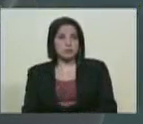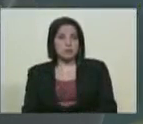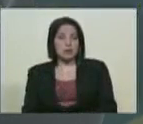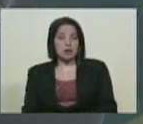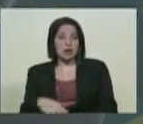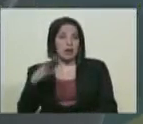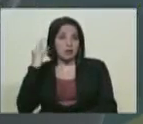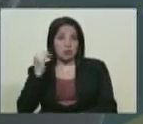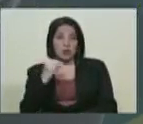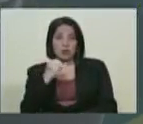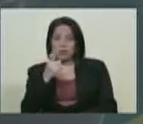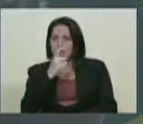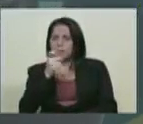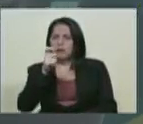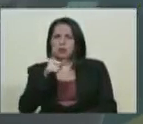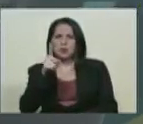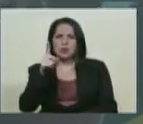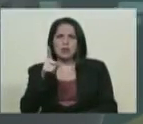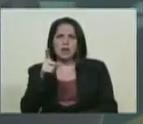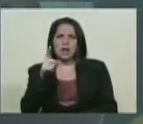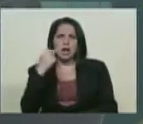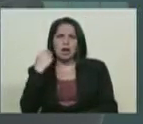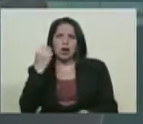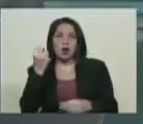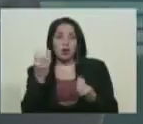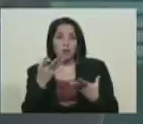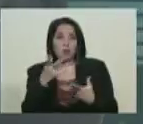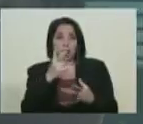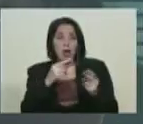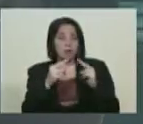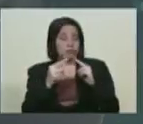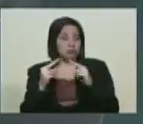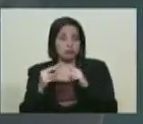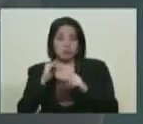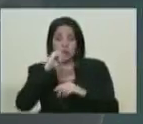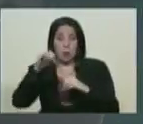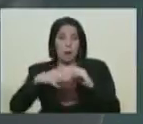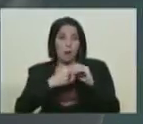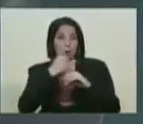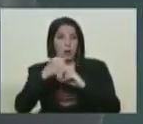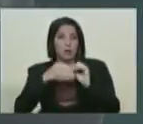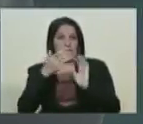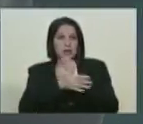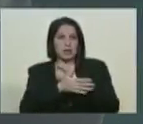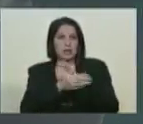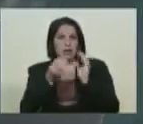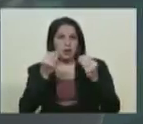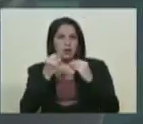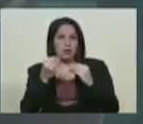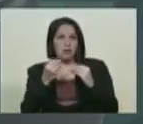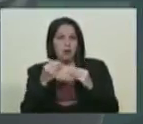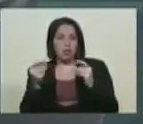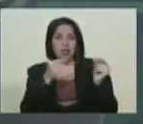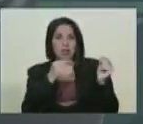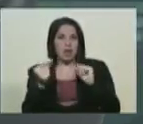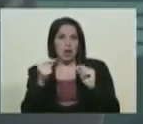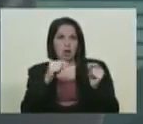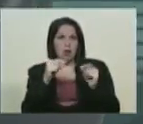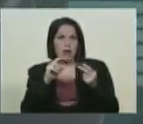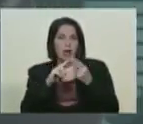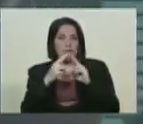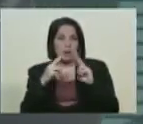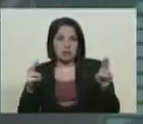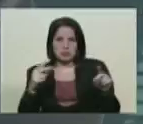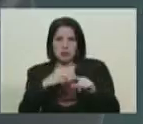Andrea, bueno, hacerte una pregunta. Conocer, hemos escuchado a Jorge Rodríguez, quien es el comisionado del diálogo por la paz por parte del gobierno bolivariano, pero